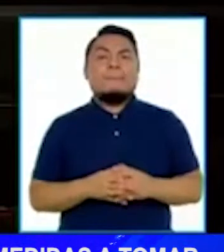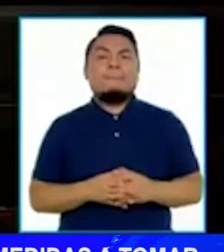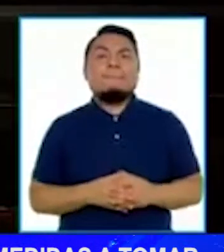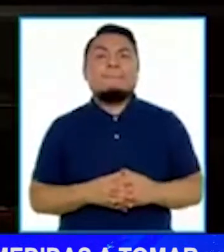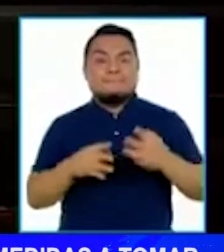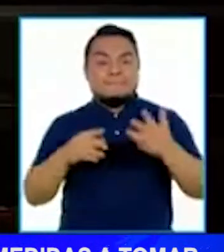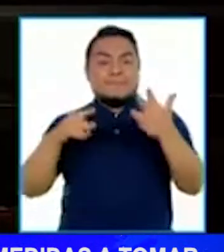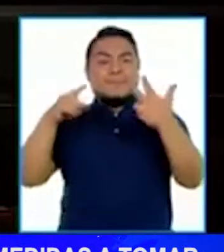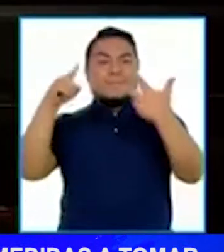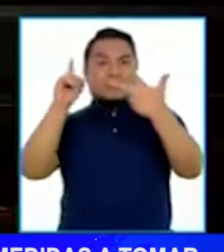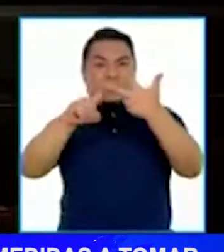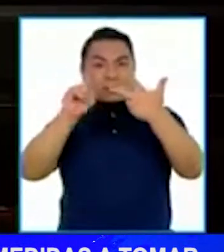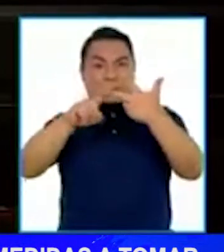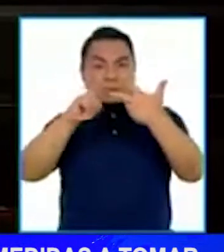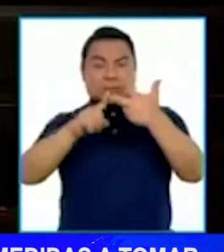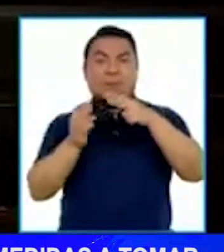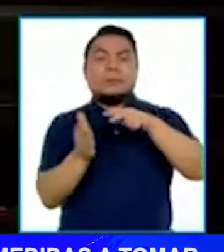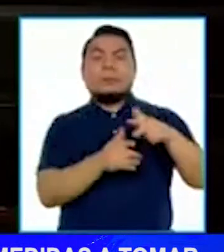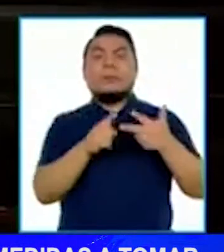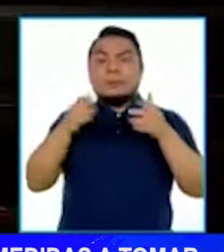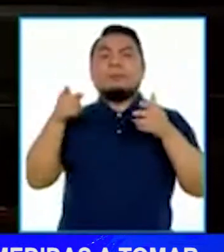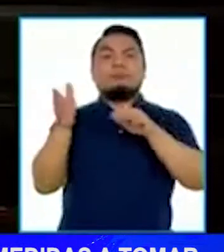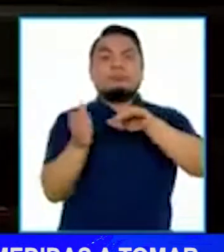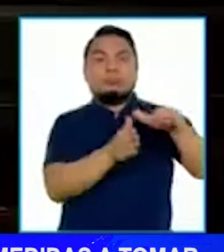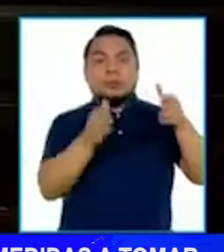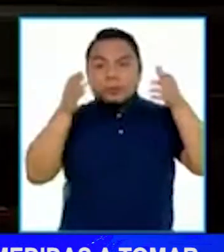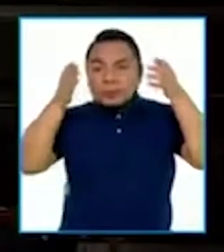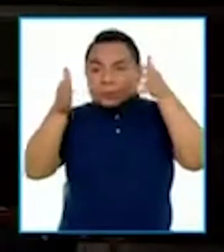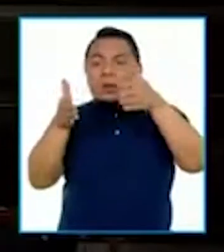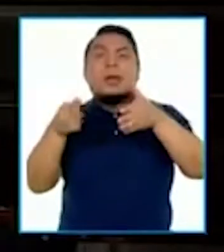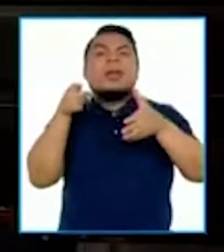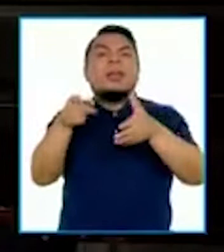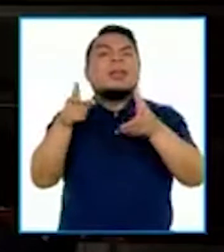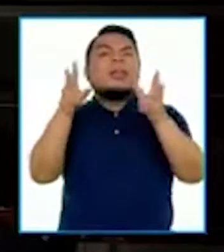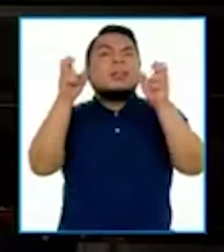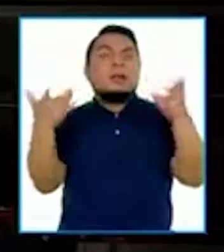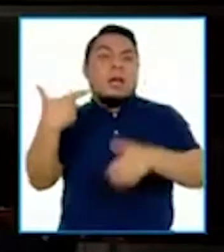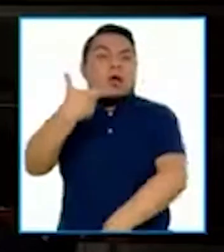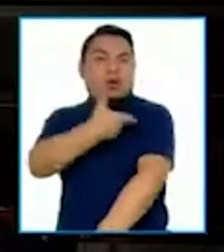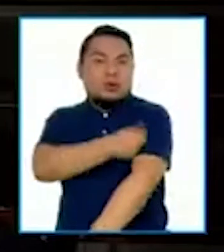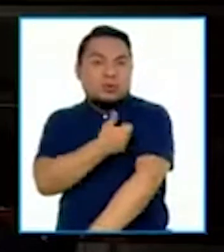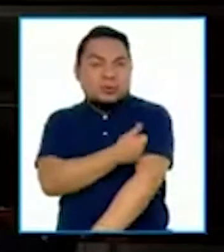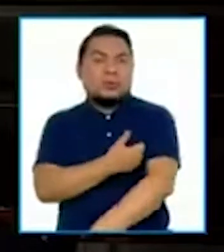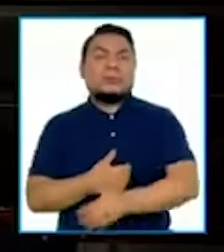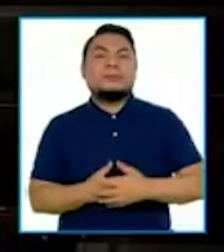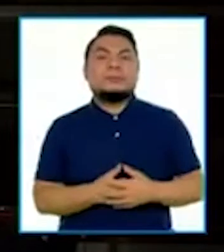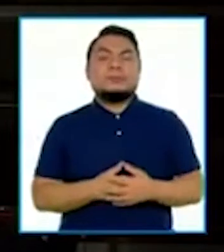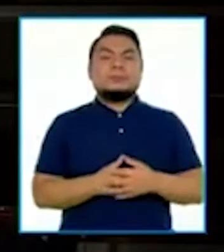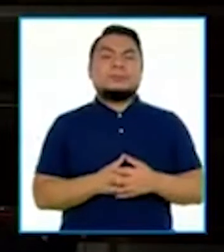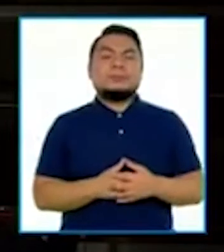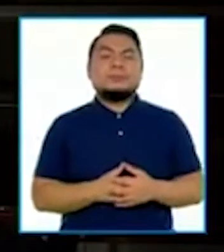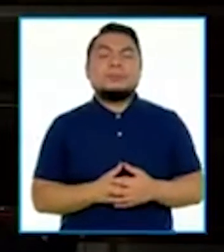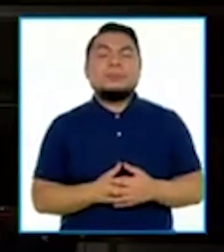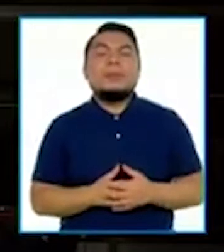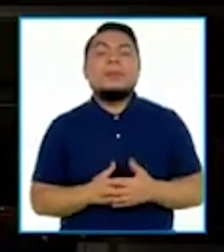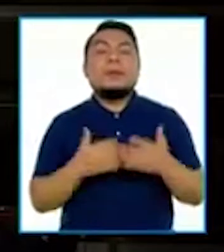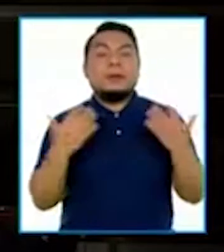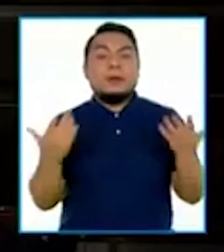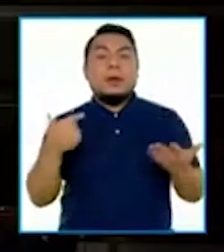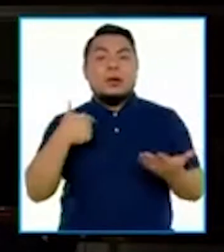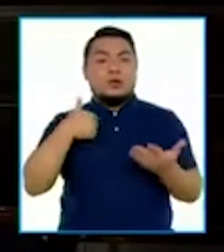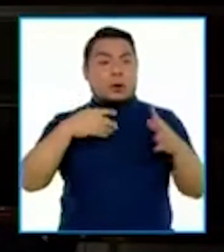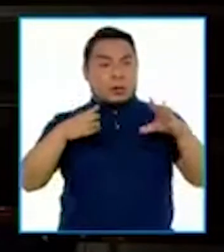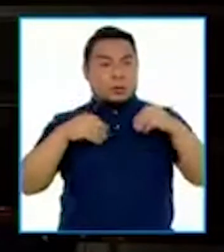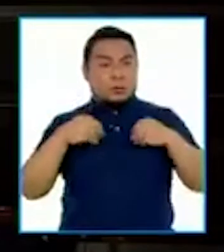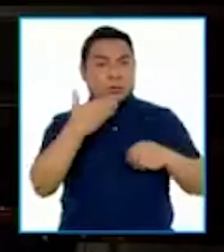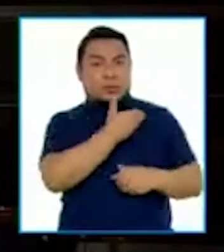salud. En tercer lugar, sobre el acceso a la vacuna y el proceso de inmunización. Desde